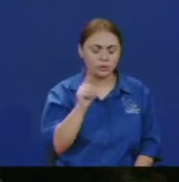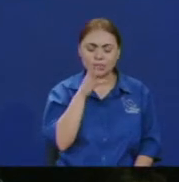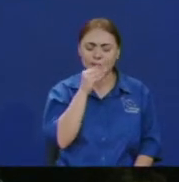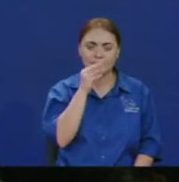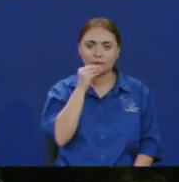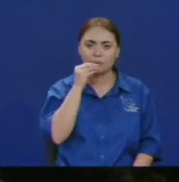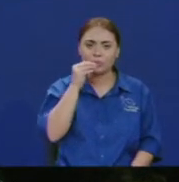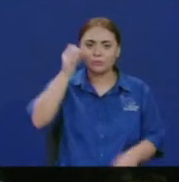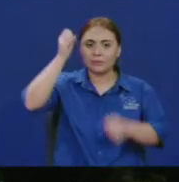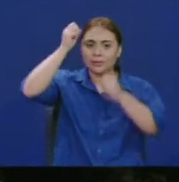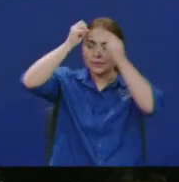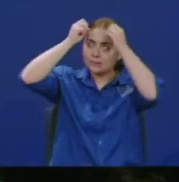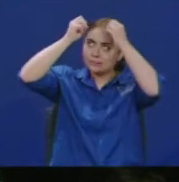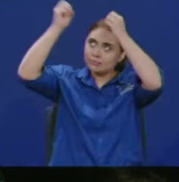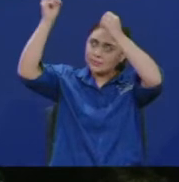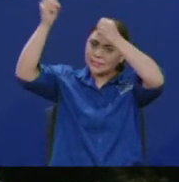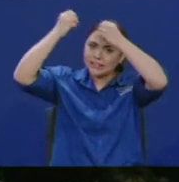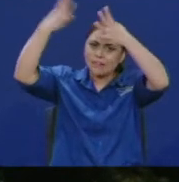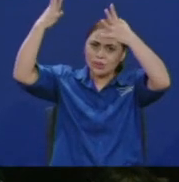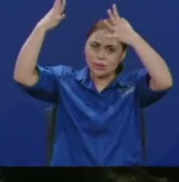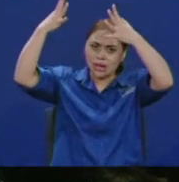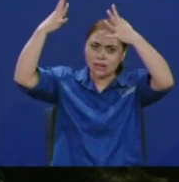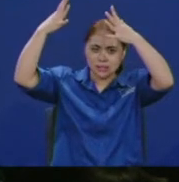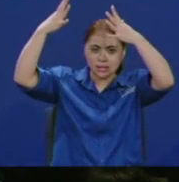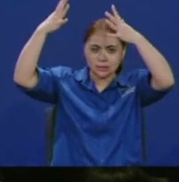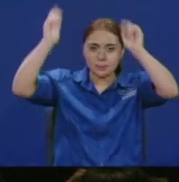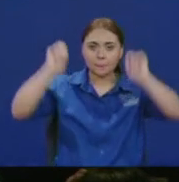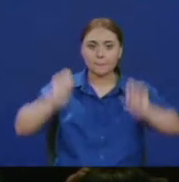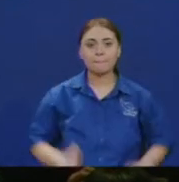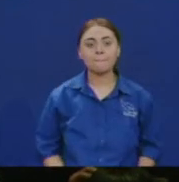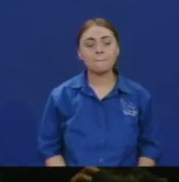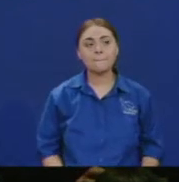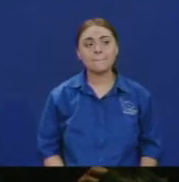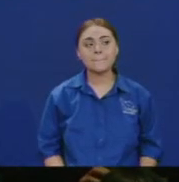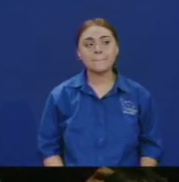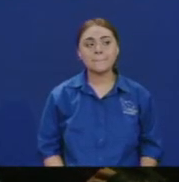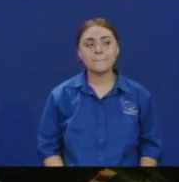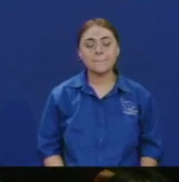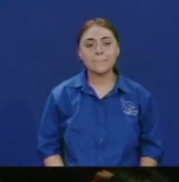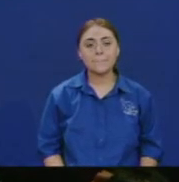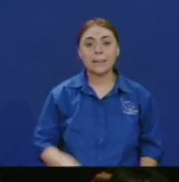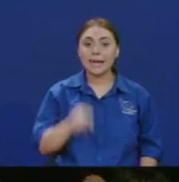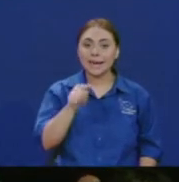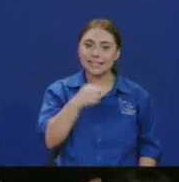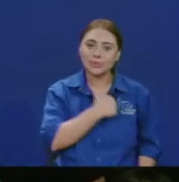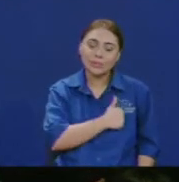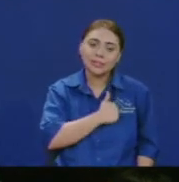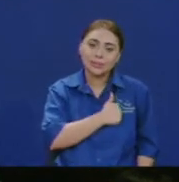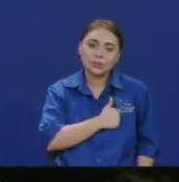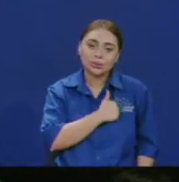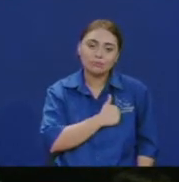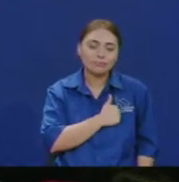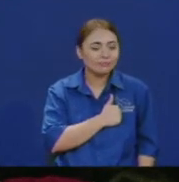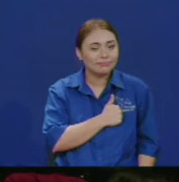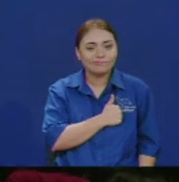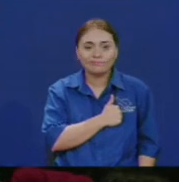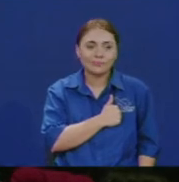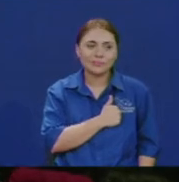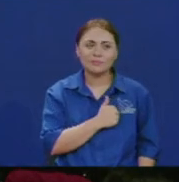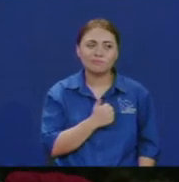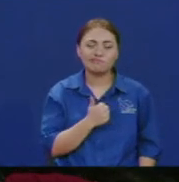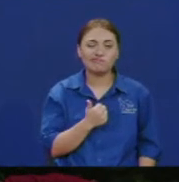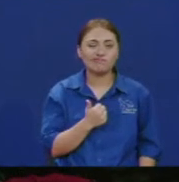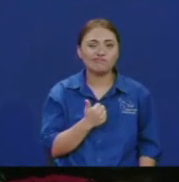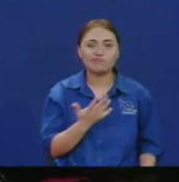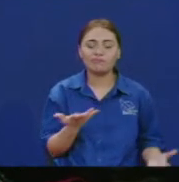sabiduría. Va, pero ese no es un rema ponerios, ¿verdad? Eso puede ser un rema cacos, pero no necesariamente algo de